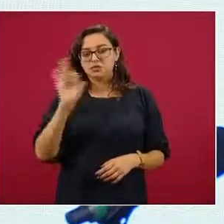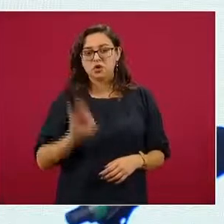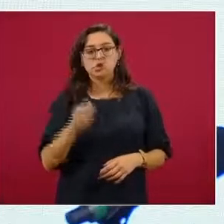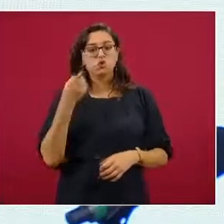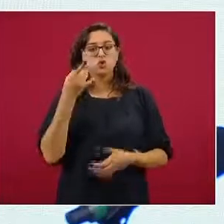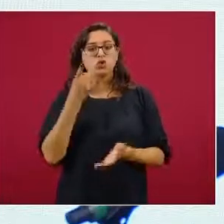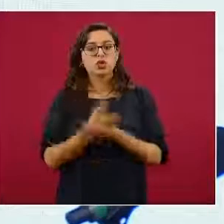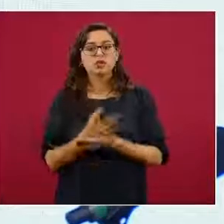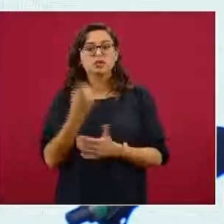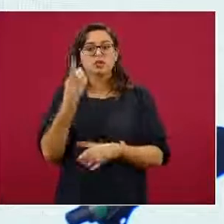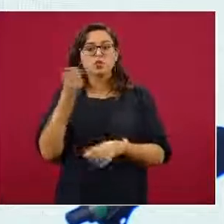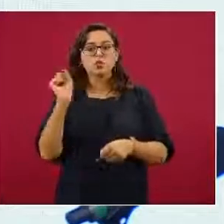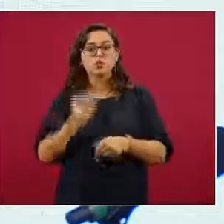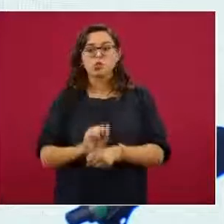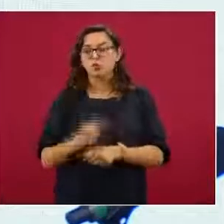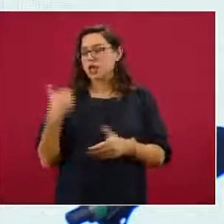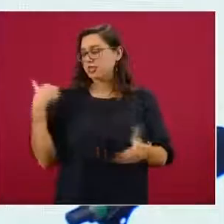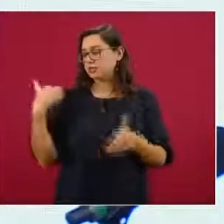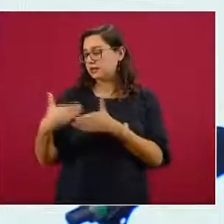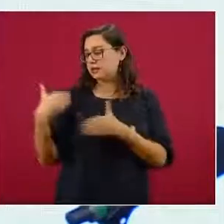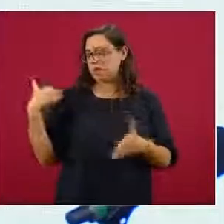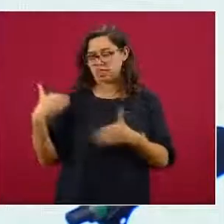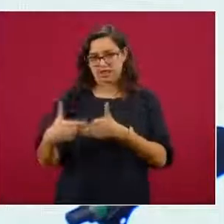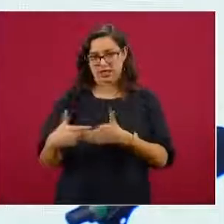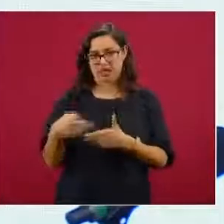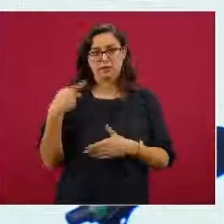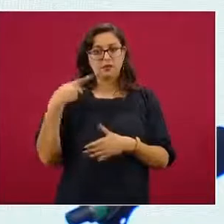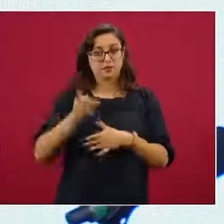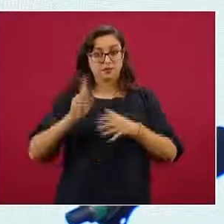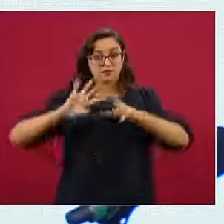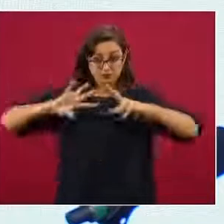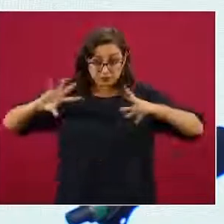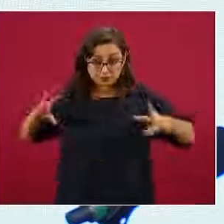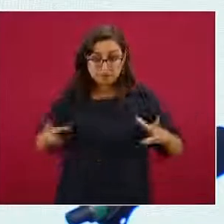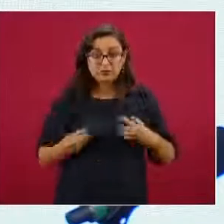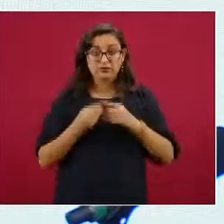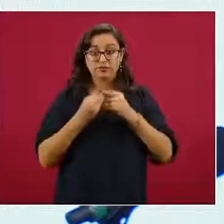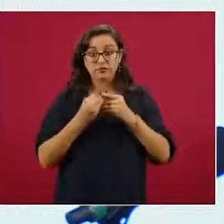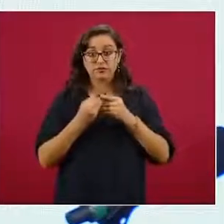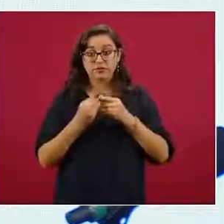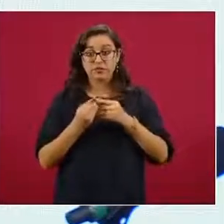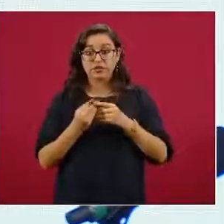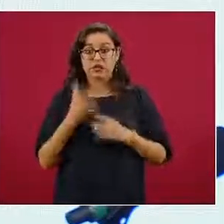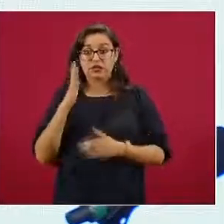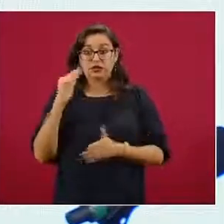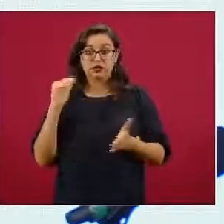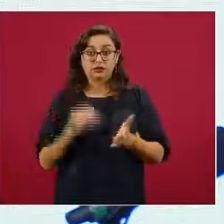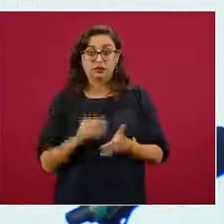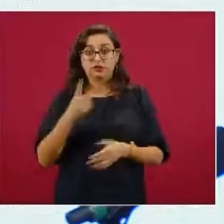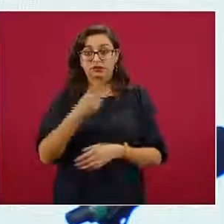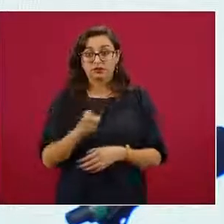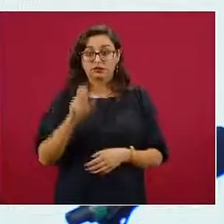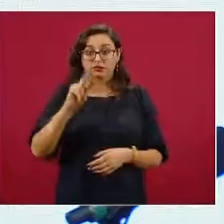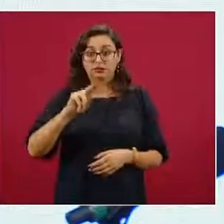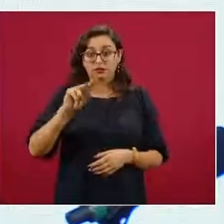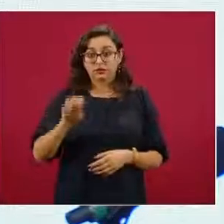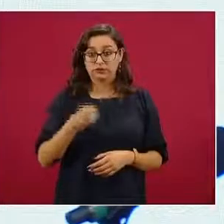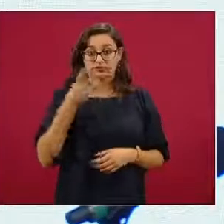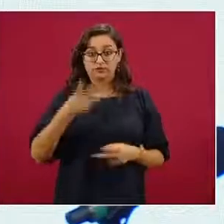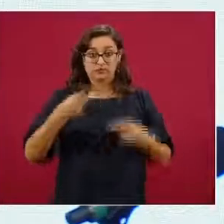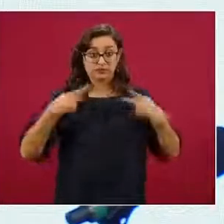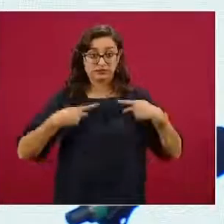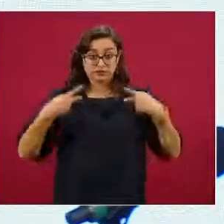40. Ese es -60, es la reducción de este punto, que fueron 5.283